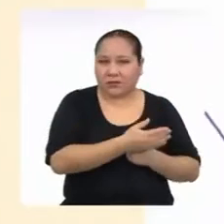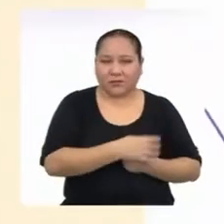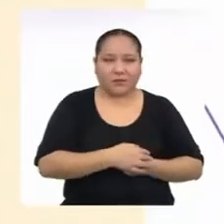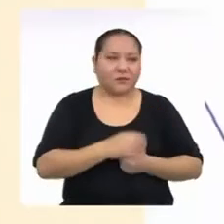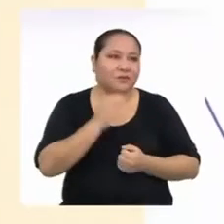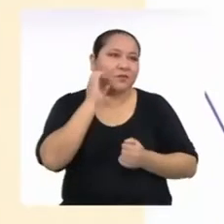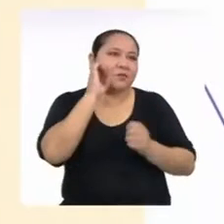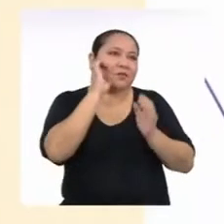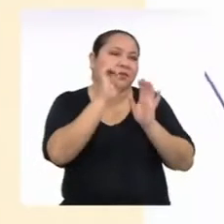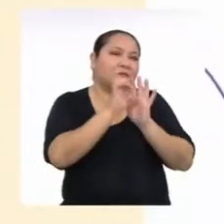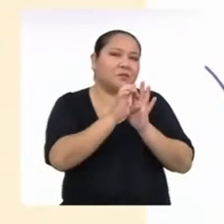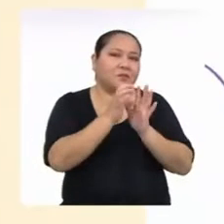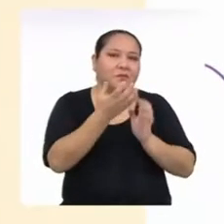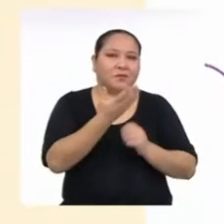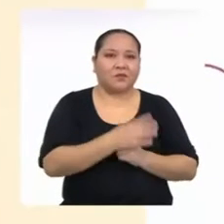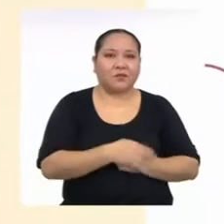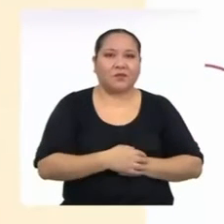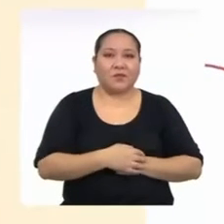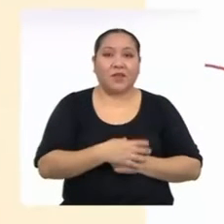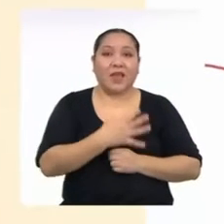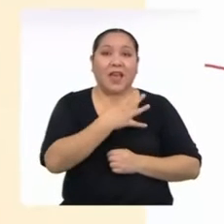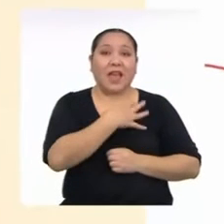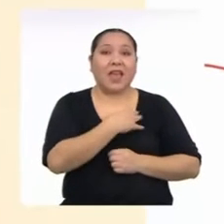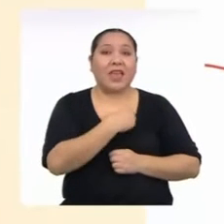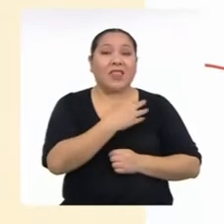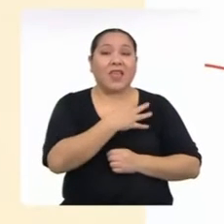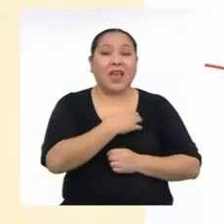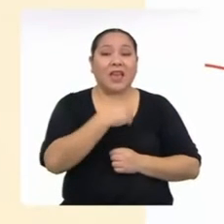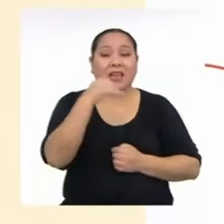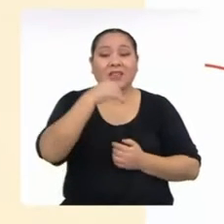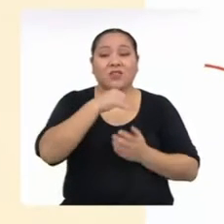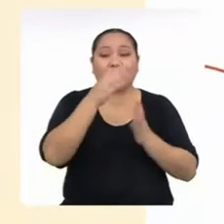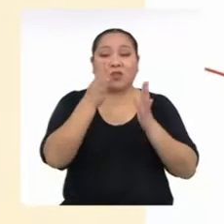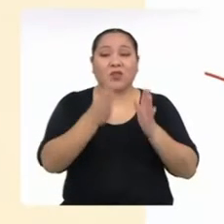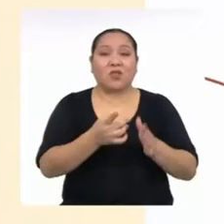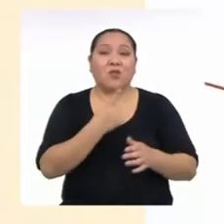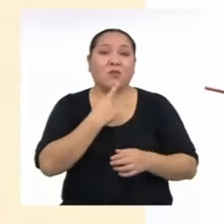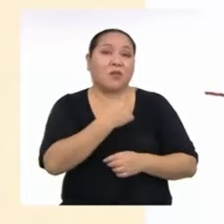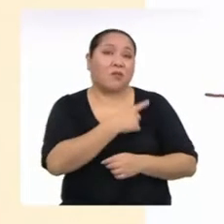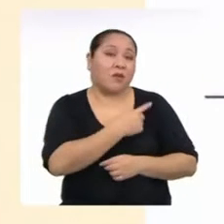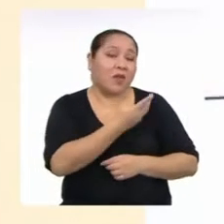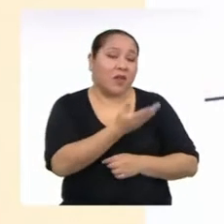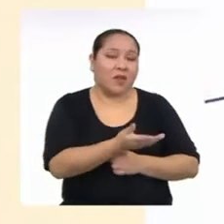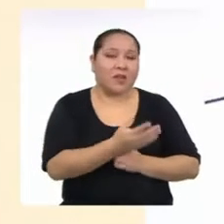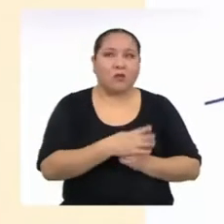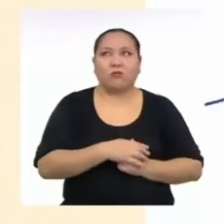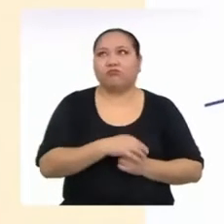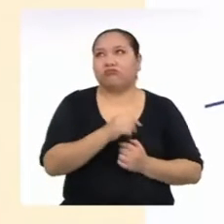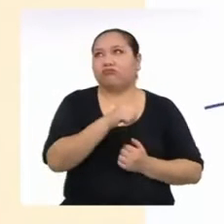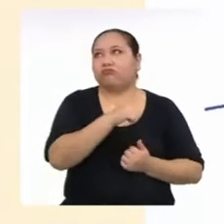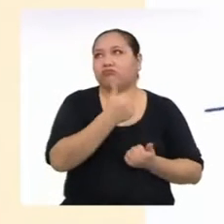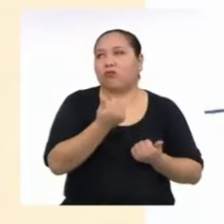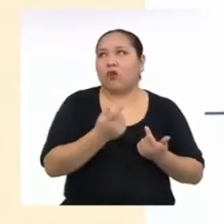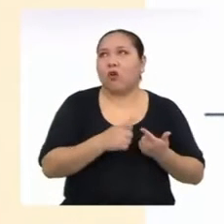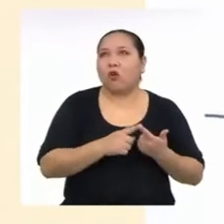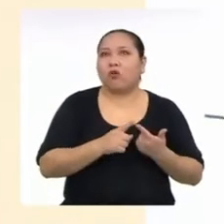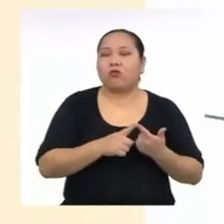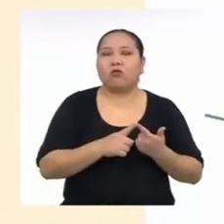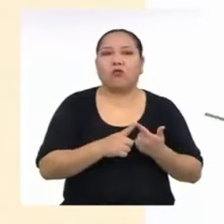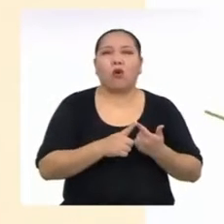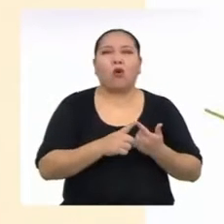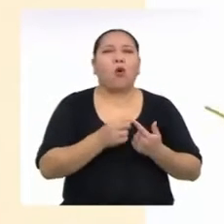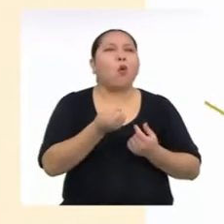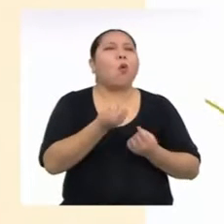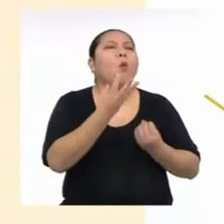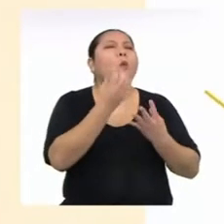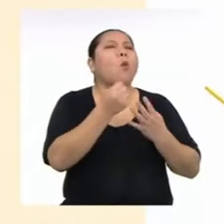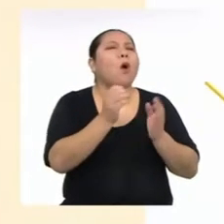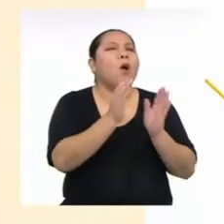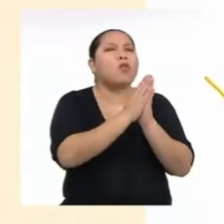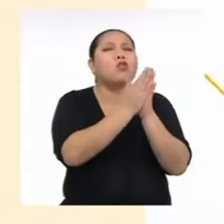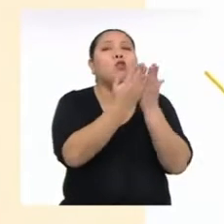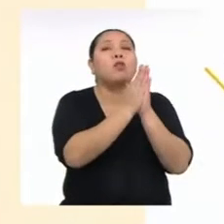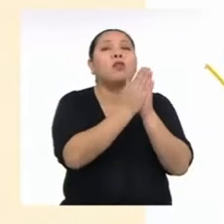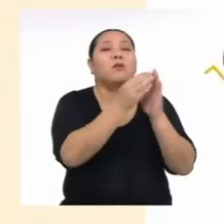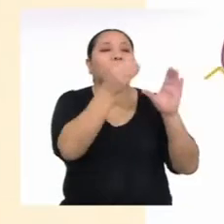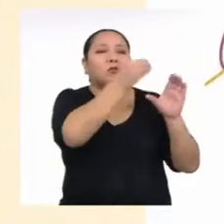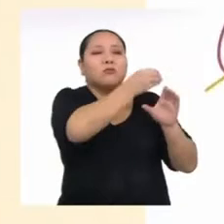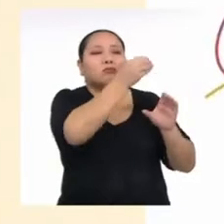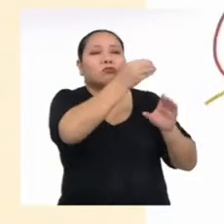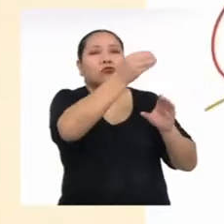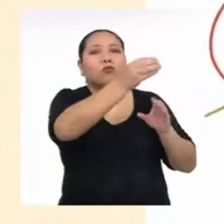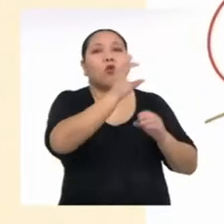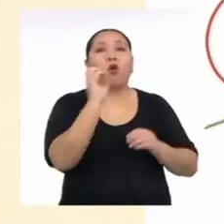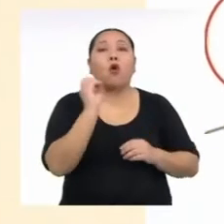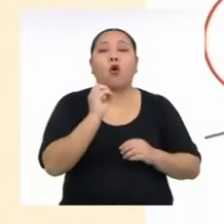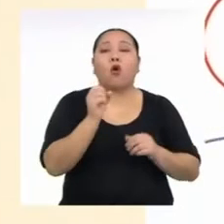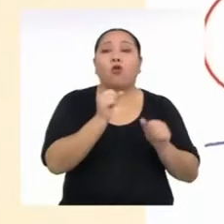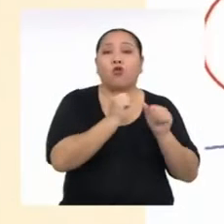ejemplo, tenemos la edad de los estudiantes del primer grado. Otro ejemplo sería conocer el número de libros en un estante, o también el número de hijos